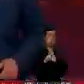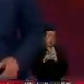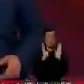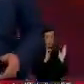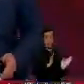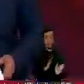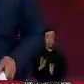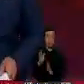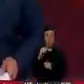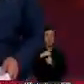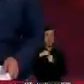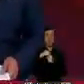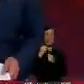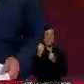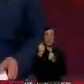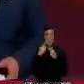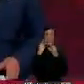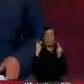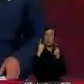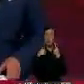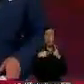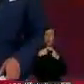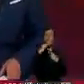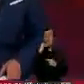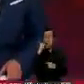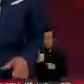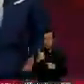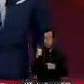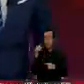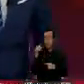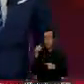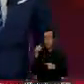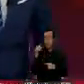proyecto de ley de ordenamiento de finanzas públicas se realizará el día de mañana, viernes.